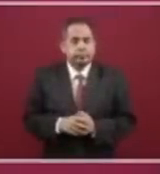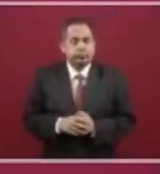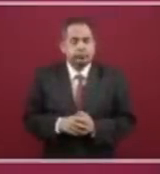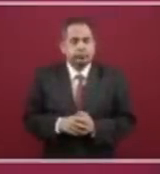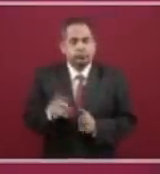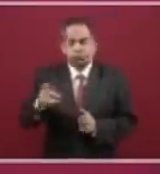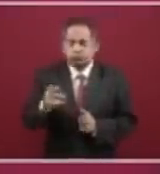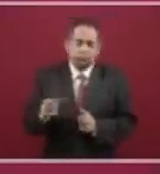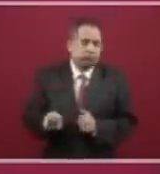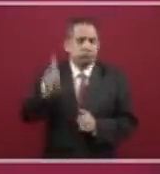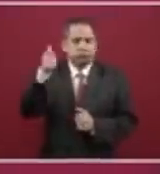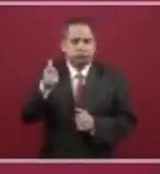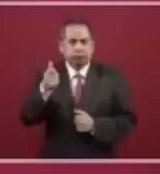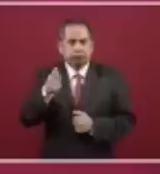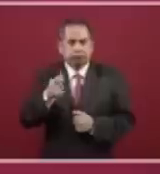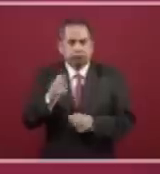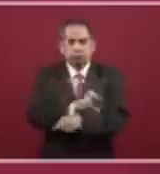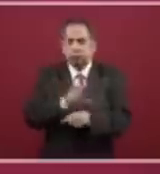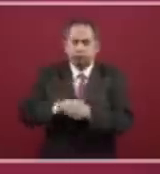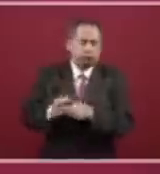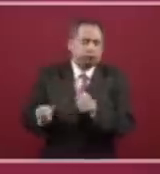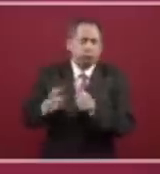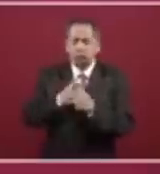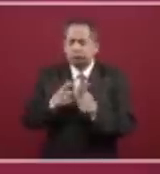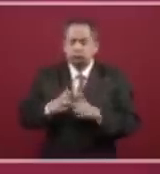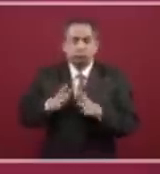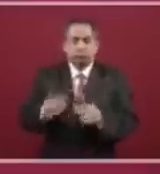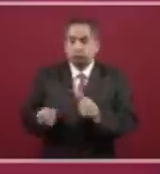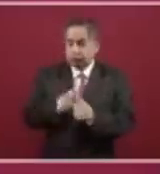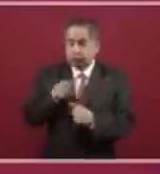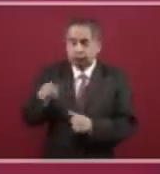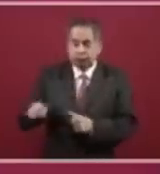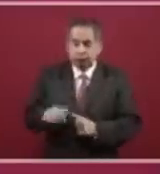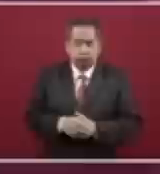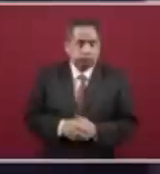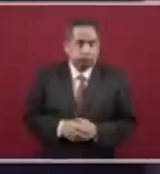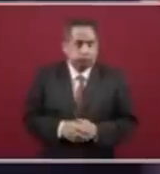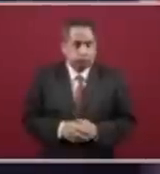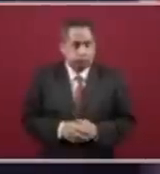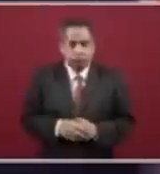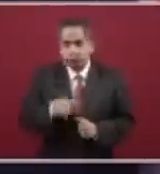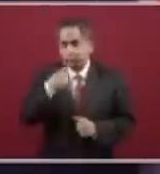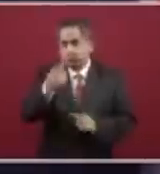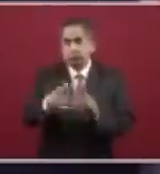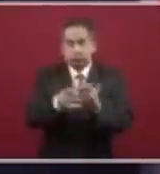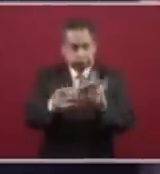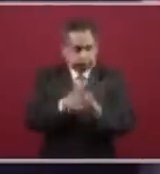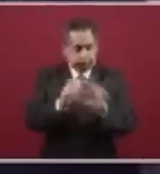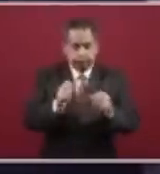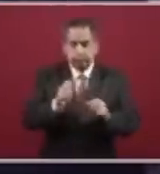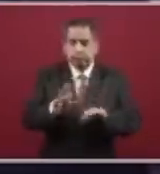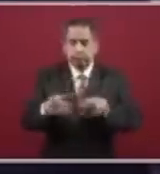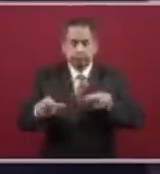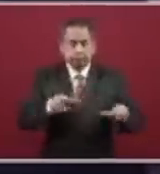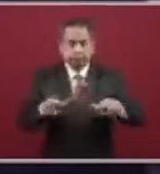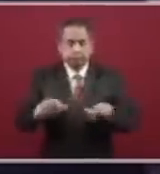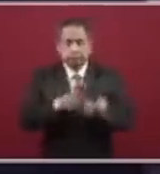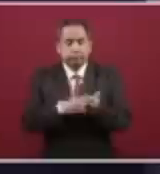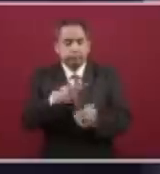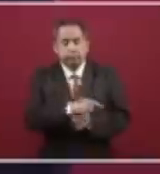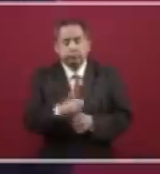la primera coordinación quiero decirles que está preparada también la de salina